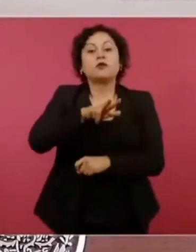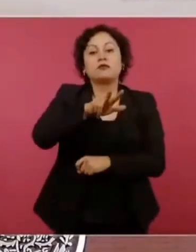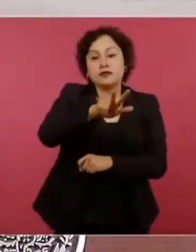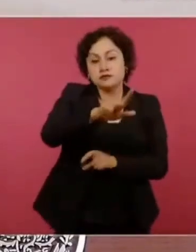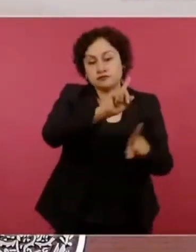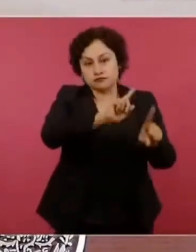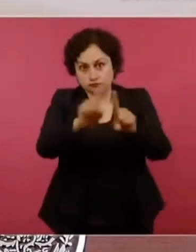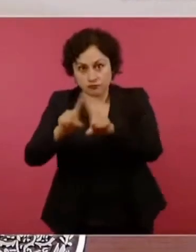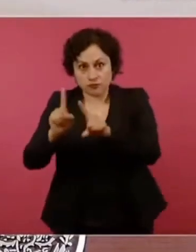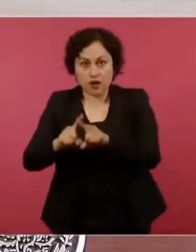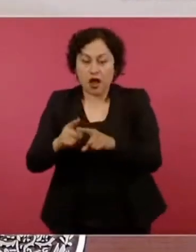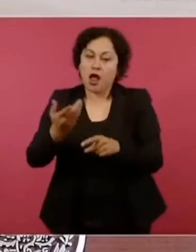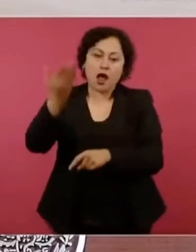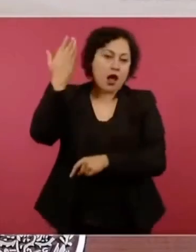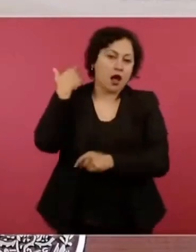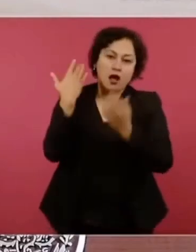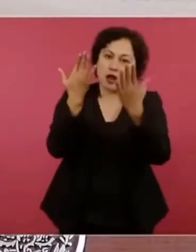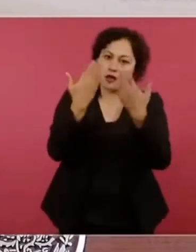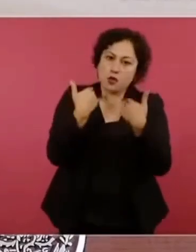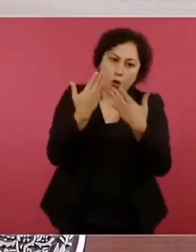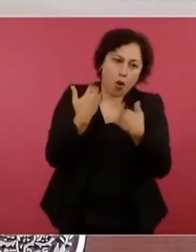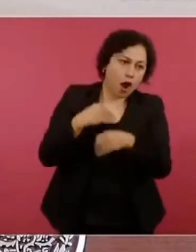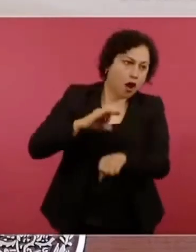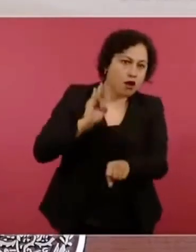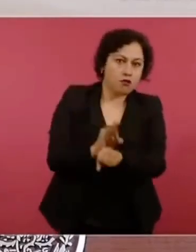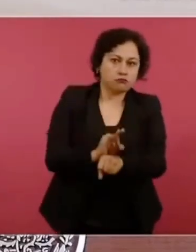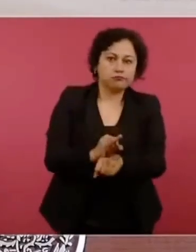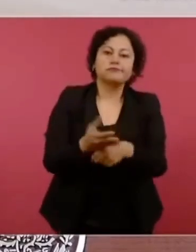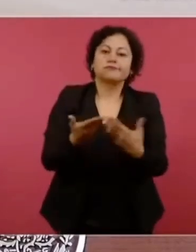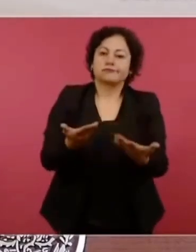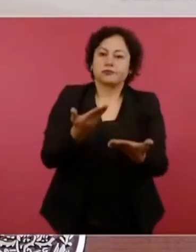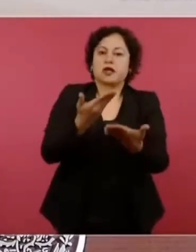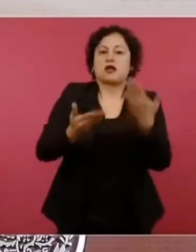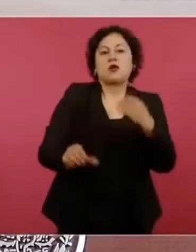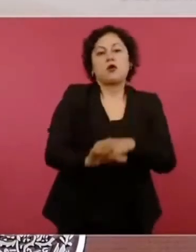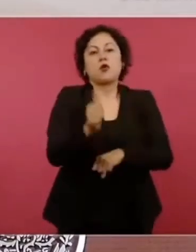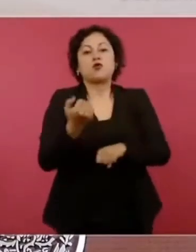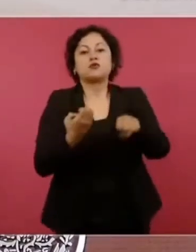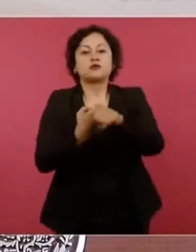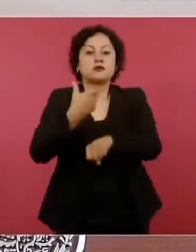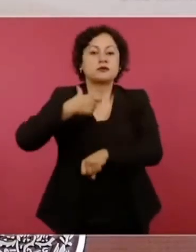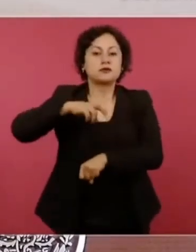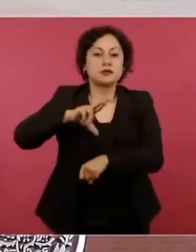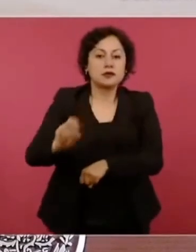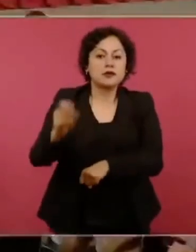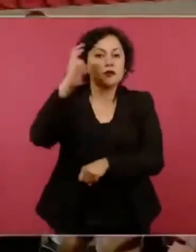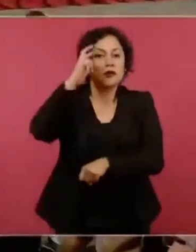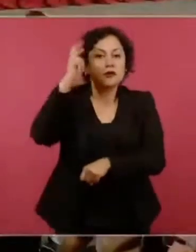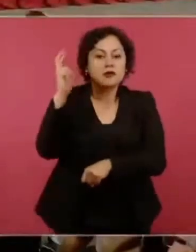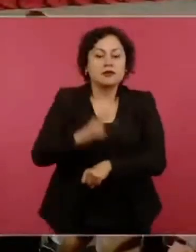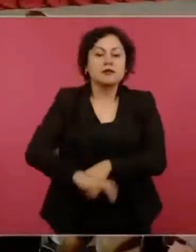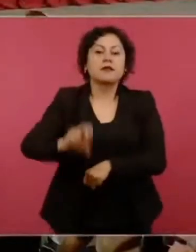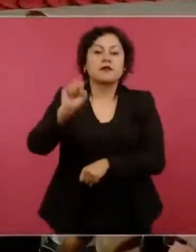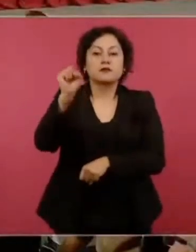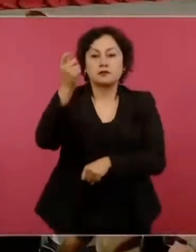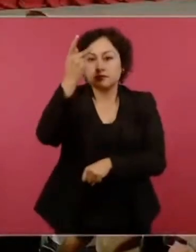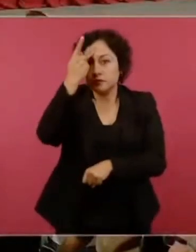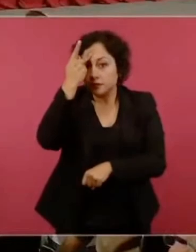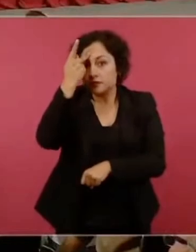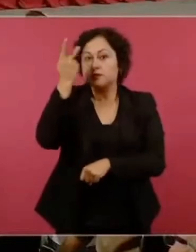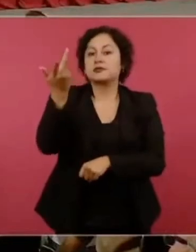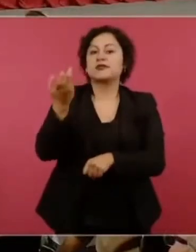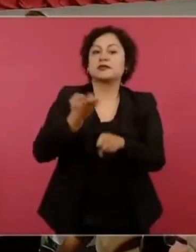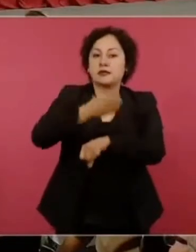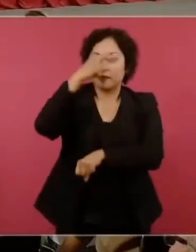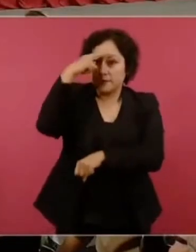eventuales, sin seguridad social, sin prestaciones. Para el resto de los estados, Quintana Roo, Hidalgo, San Luis Potosí, el Estado de México y Michoacán,